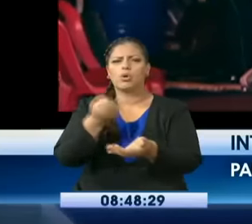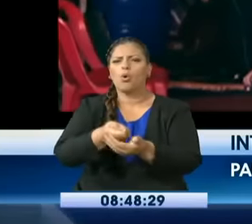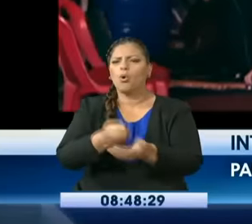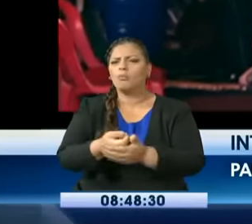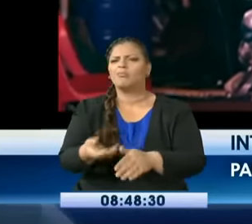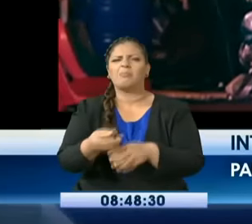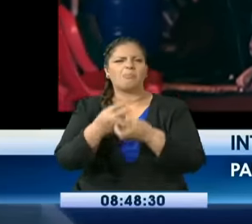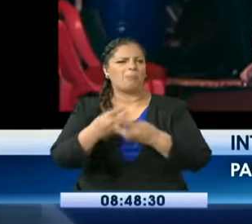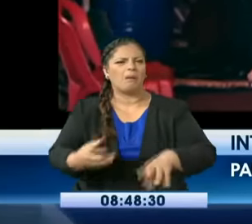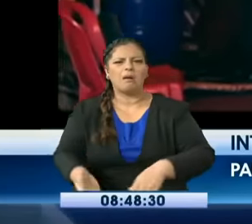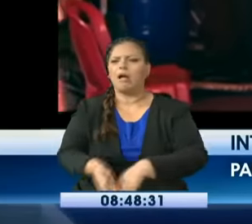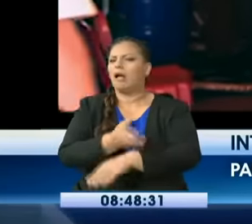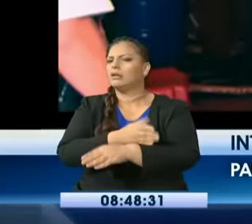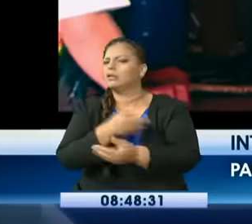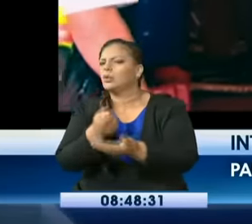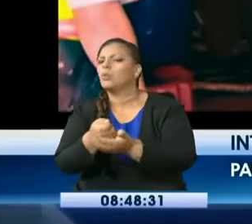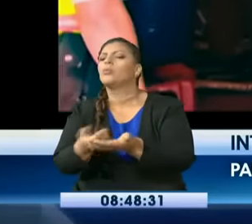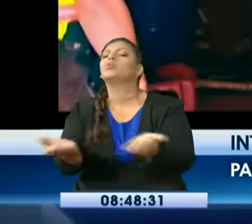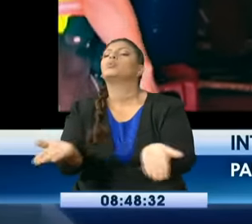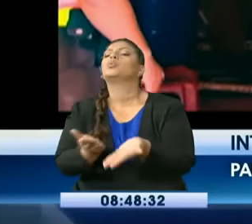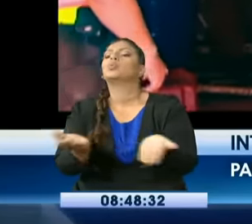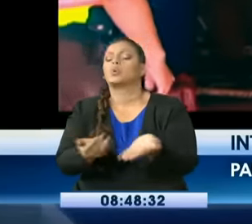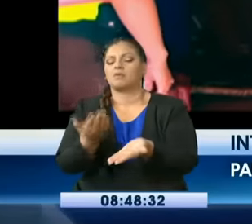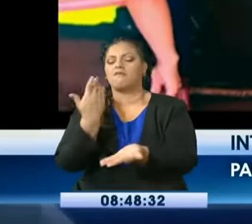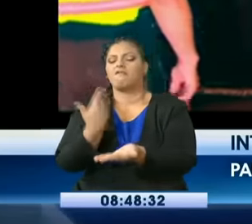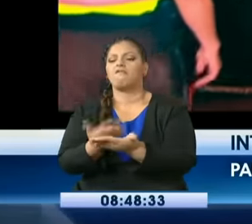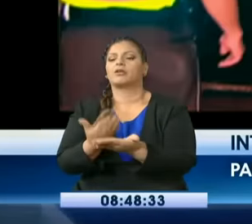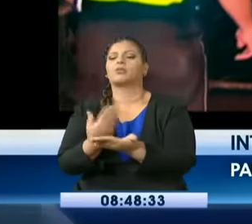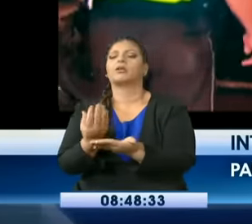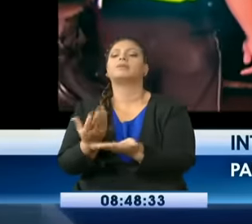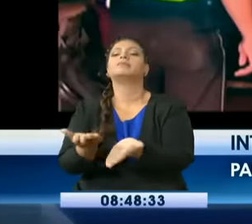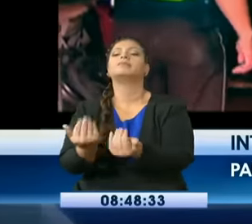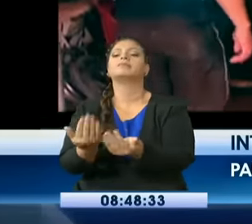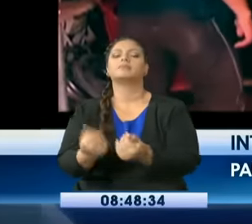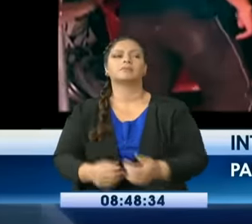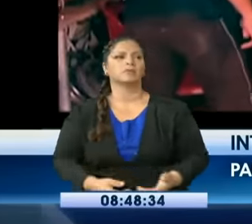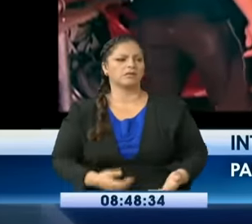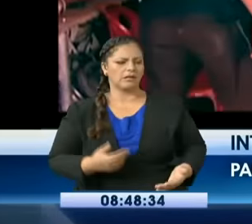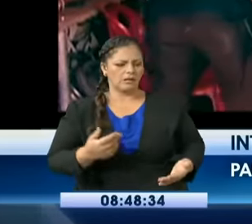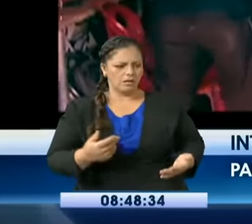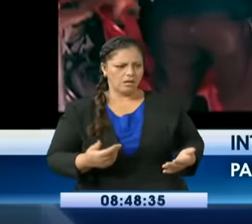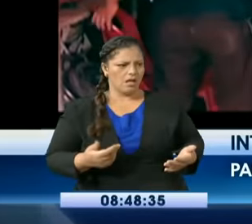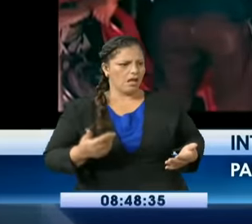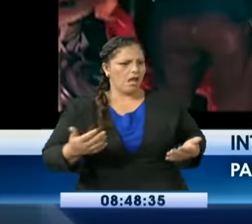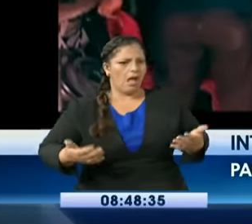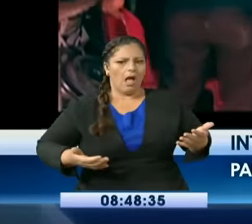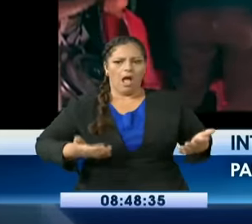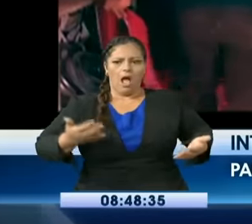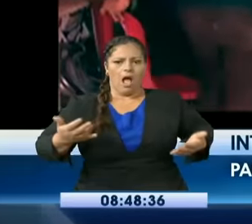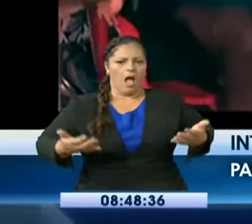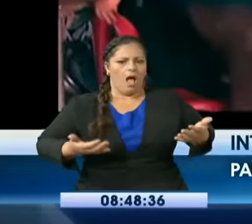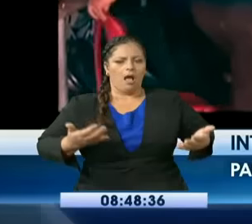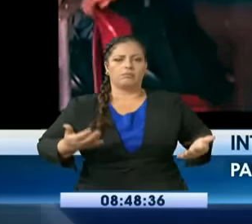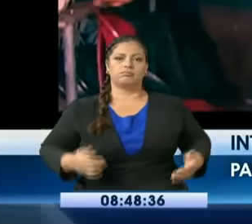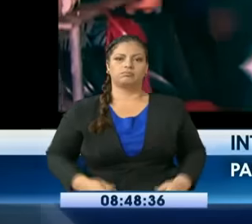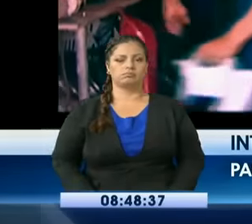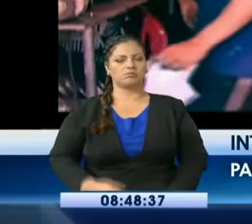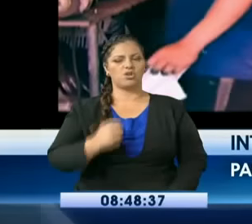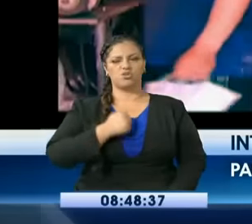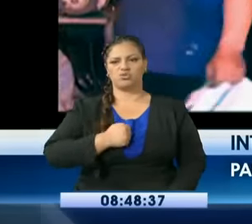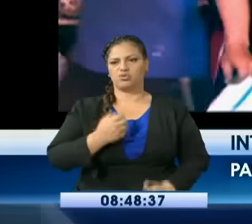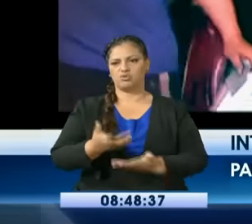Tenemos detectados varios sectores, en este caso Bastión Popular, uno de los puntos críticos, los mismos que están siendo